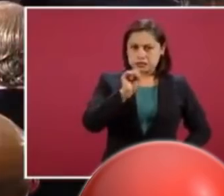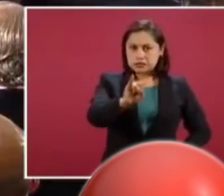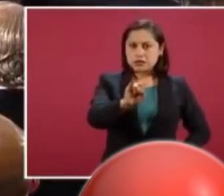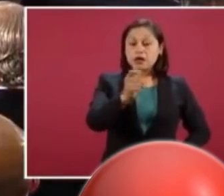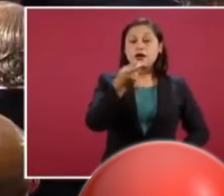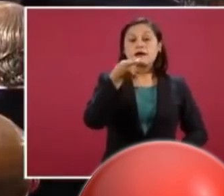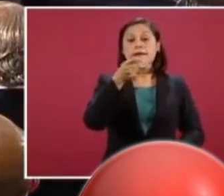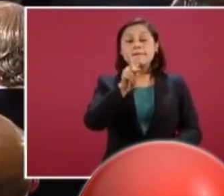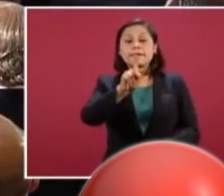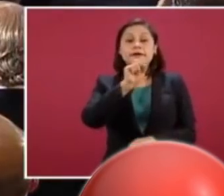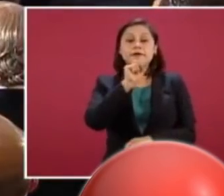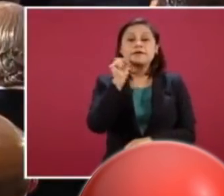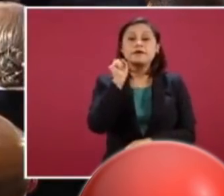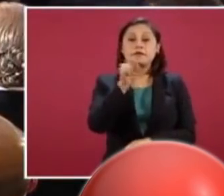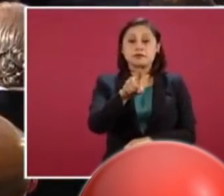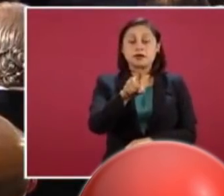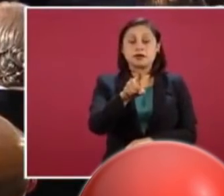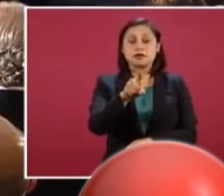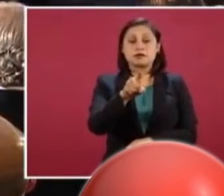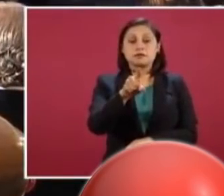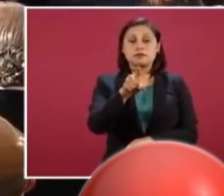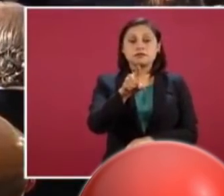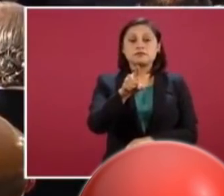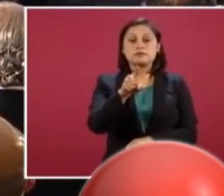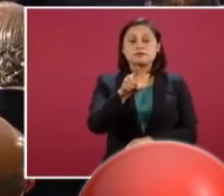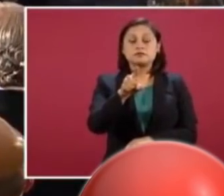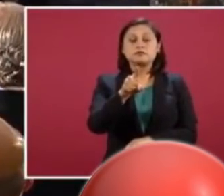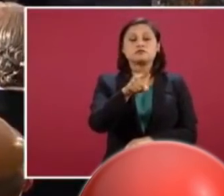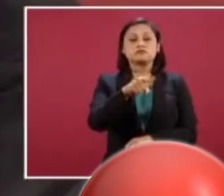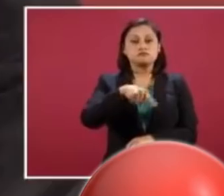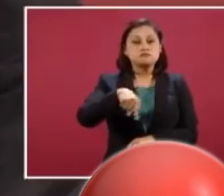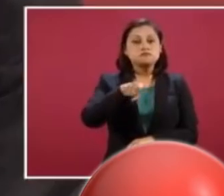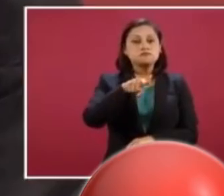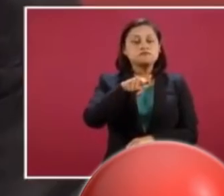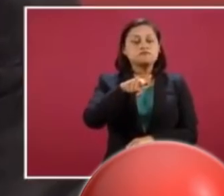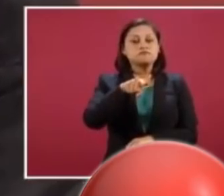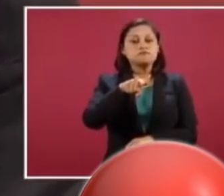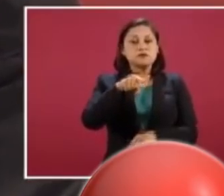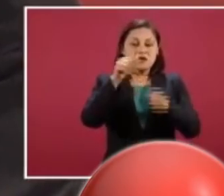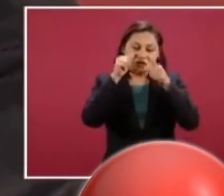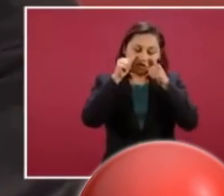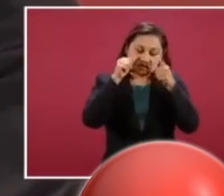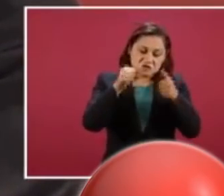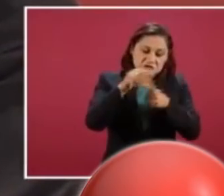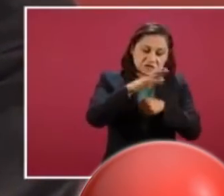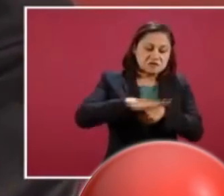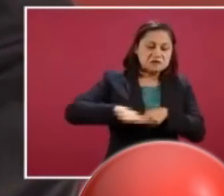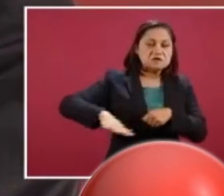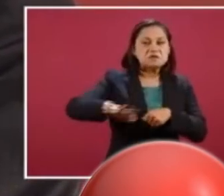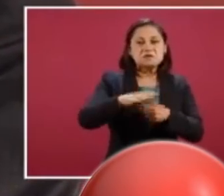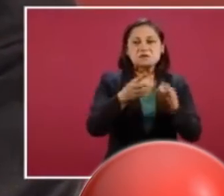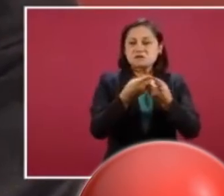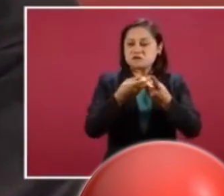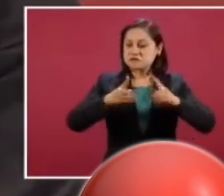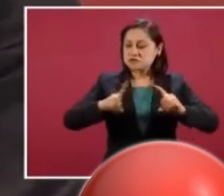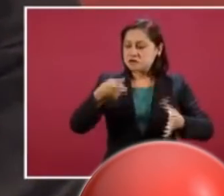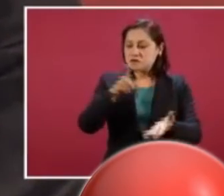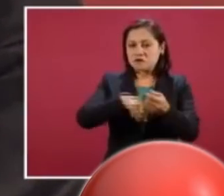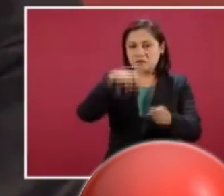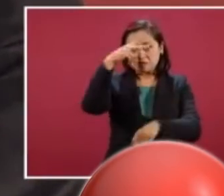sino están preocupados por el desarrollo de nuestro